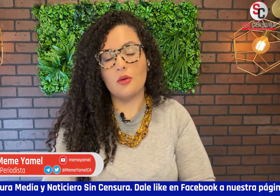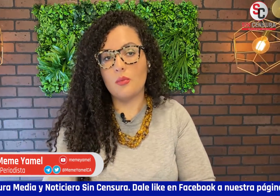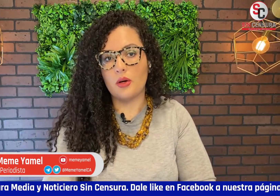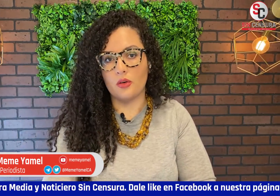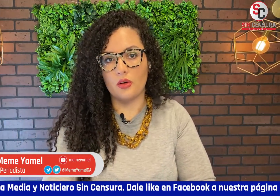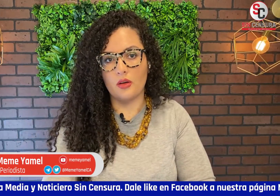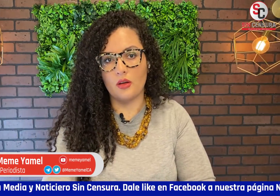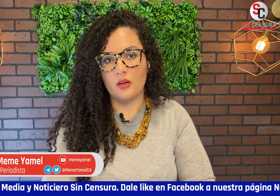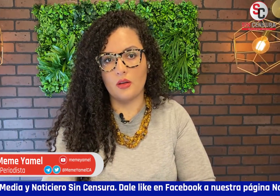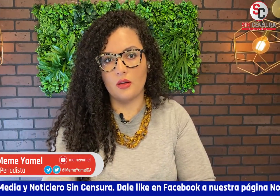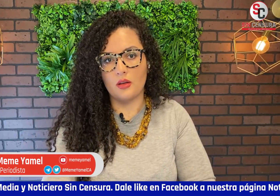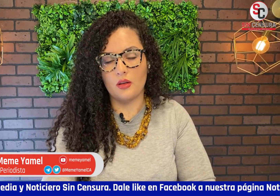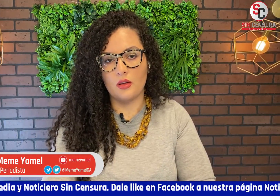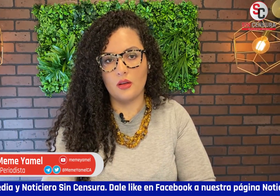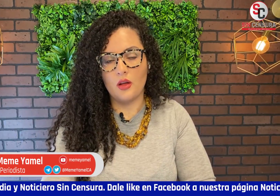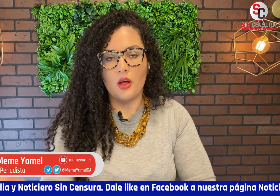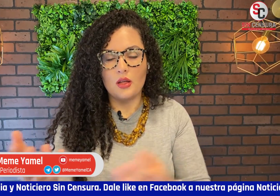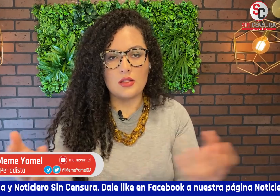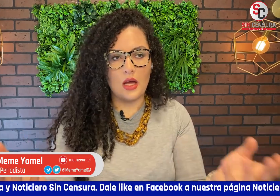tema de número.